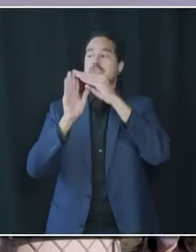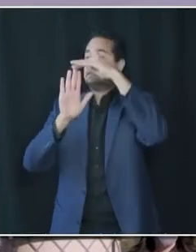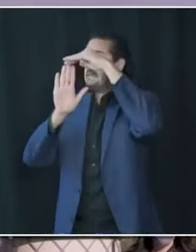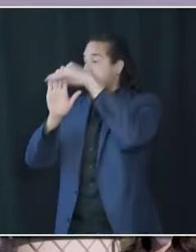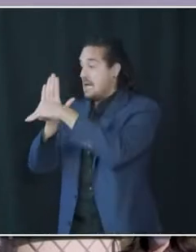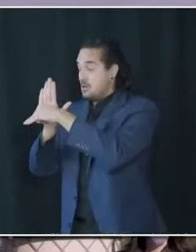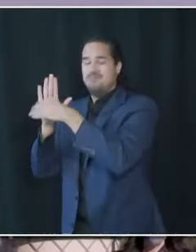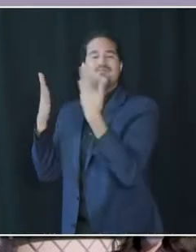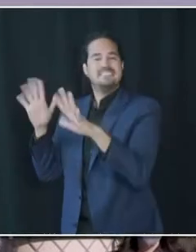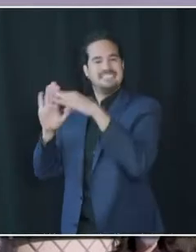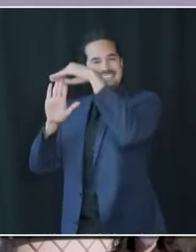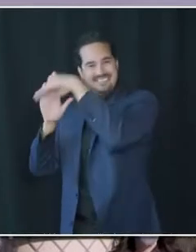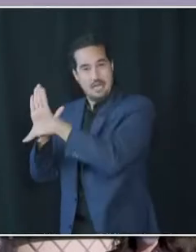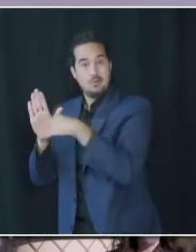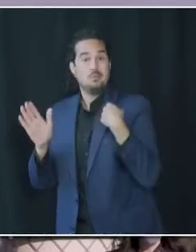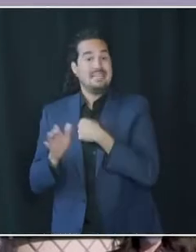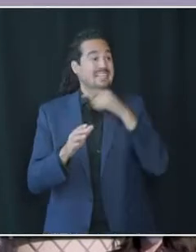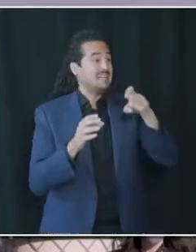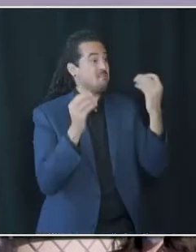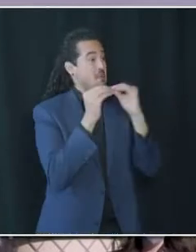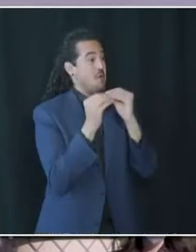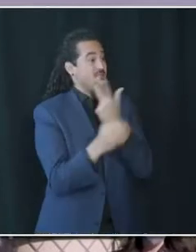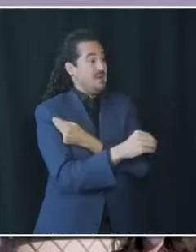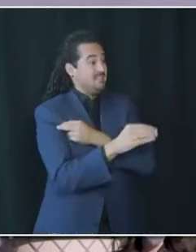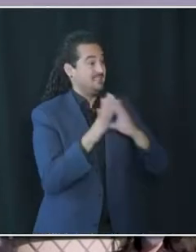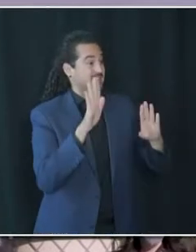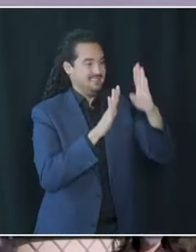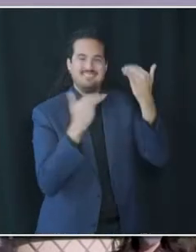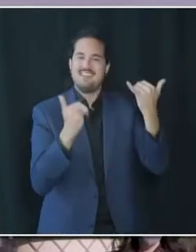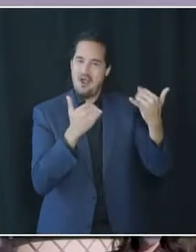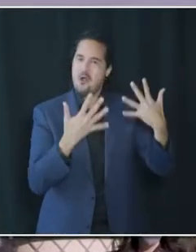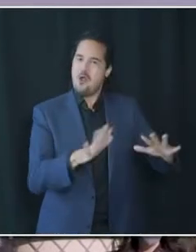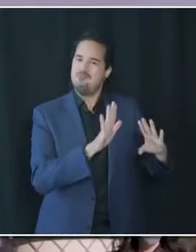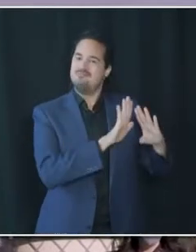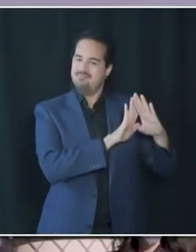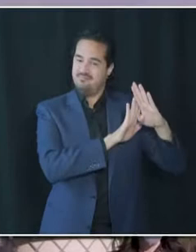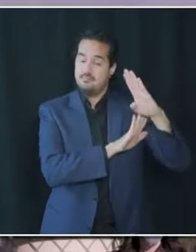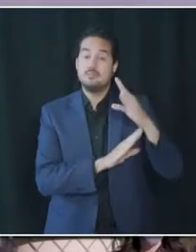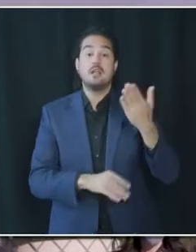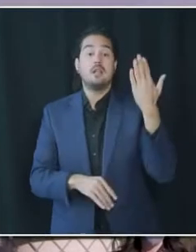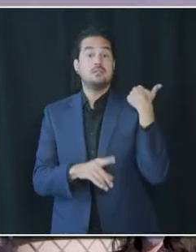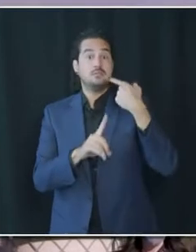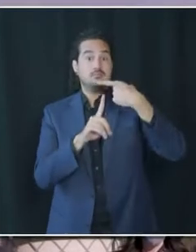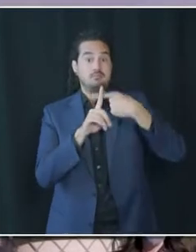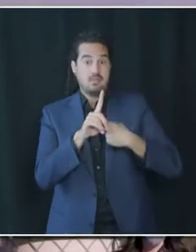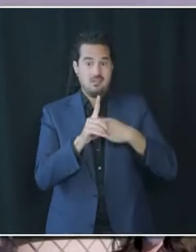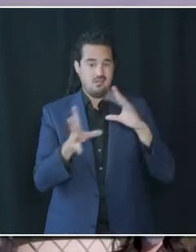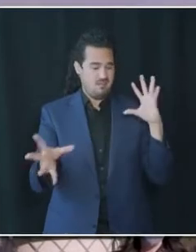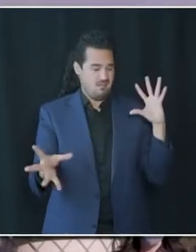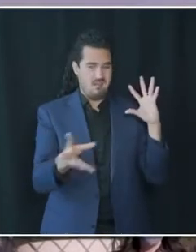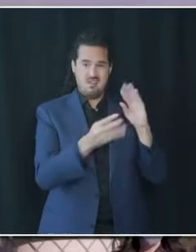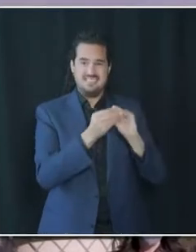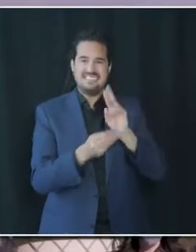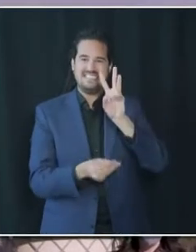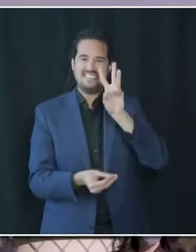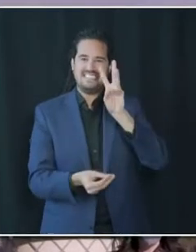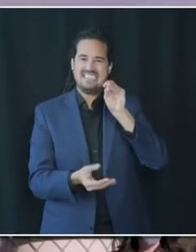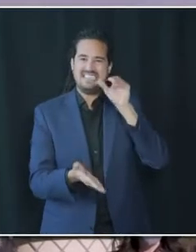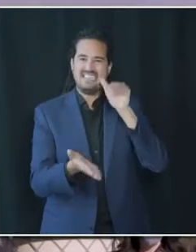histórica en california más de 60 mil casos nuevos hoy anunciamos 10.501 casos